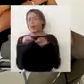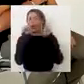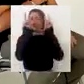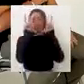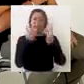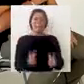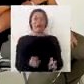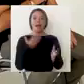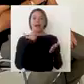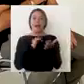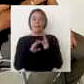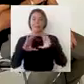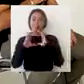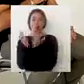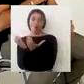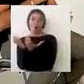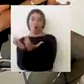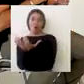por ejemplo, en el colegio.